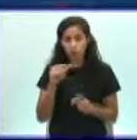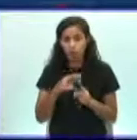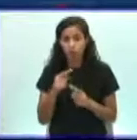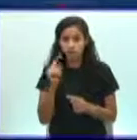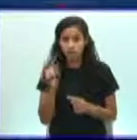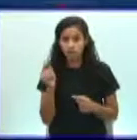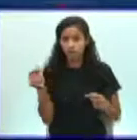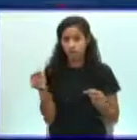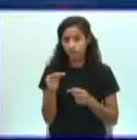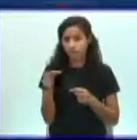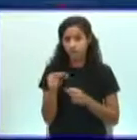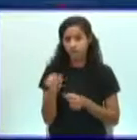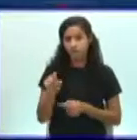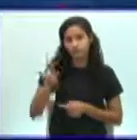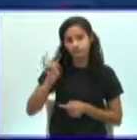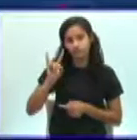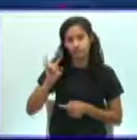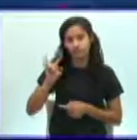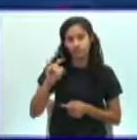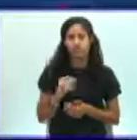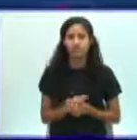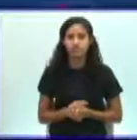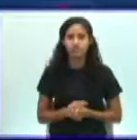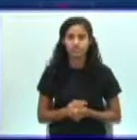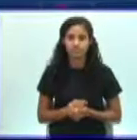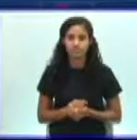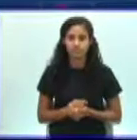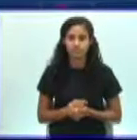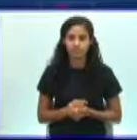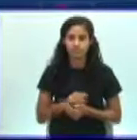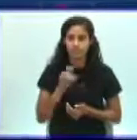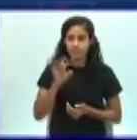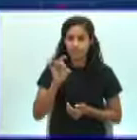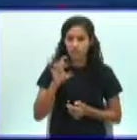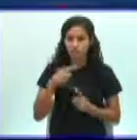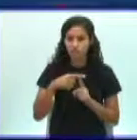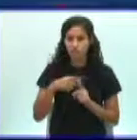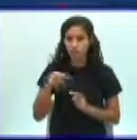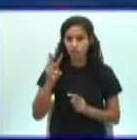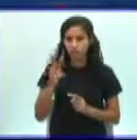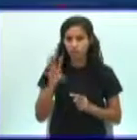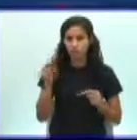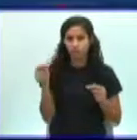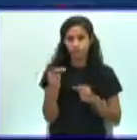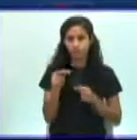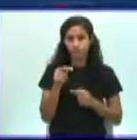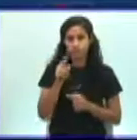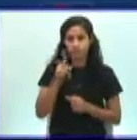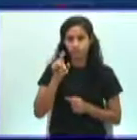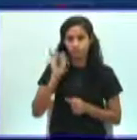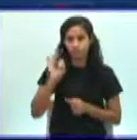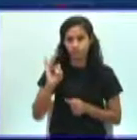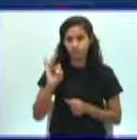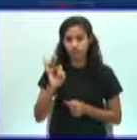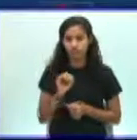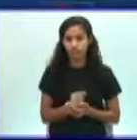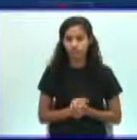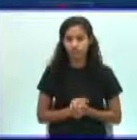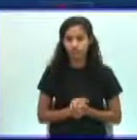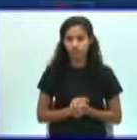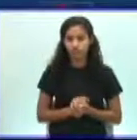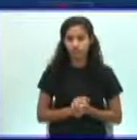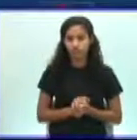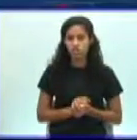8 más 1 es igual a 9. 15 más 2 es igual a